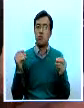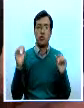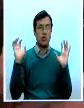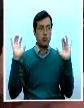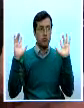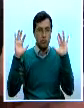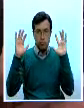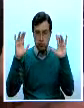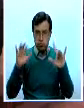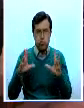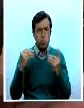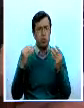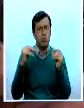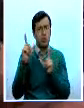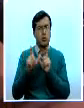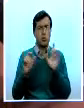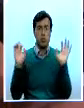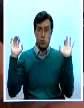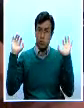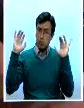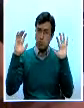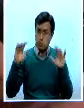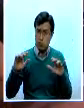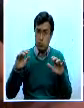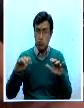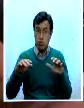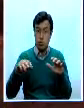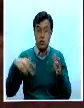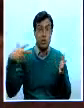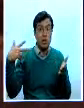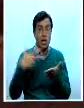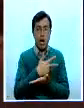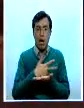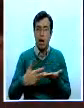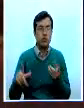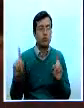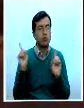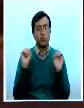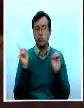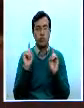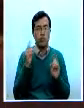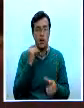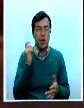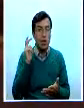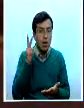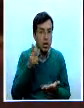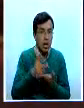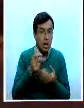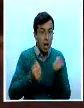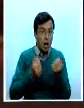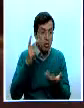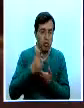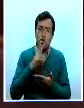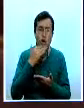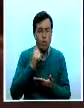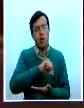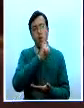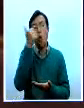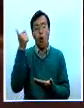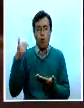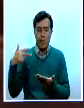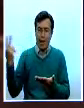la cantidad de personas que se entiende van a estar ahí va a llevar eso entonces para qué irnos a esos lugares con vehículos utilizamos las vías alternas